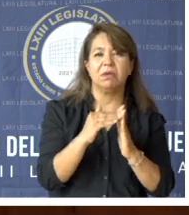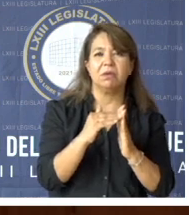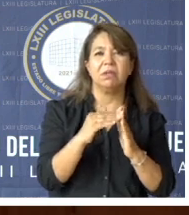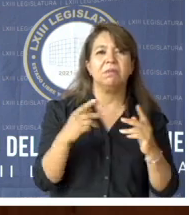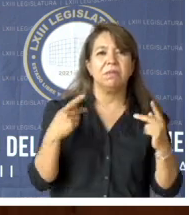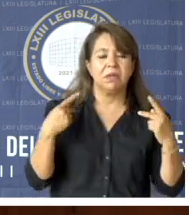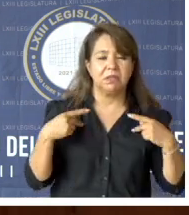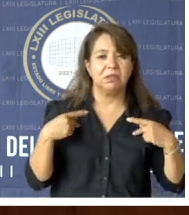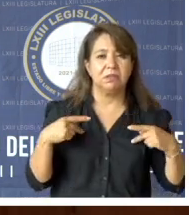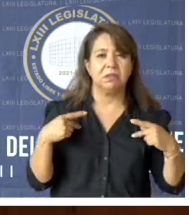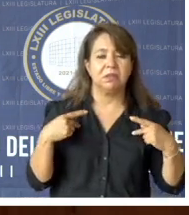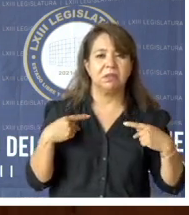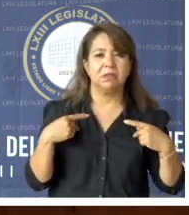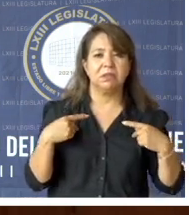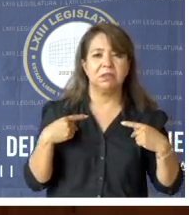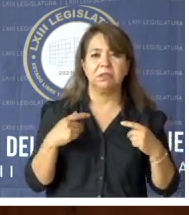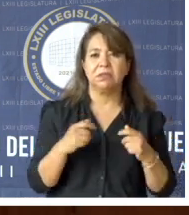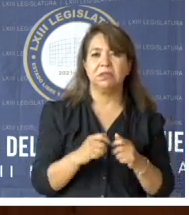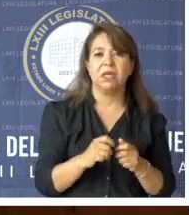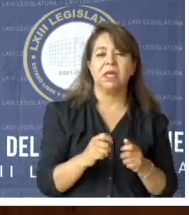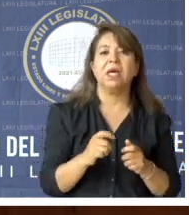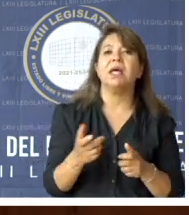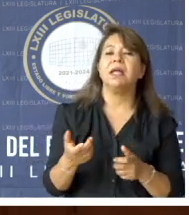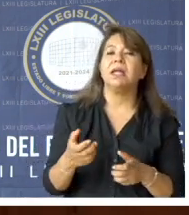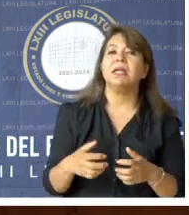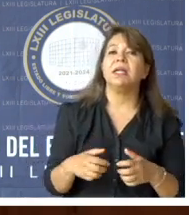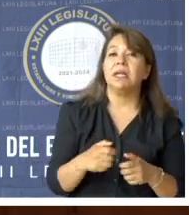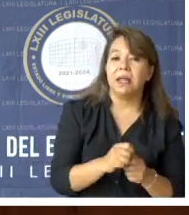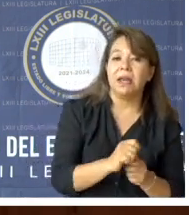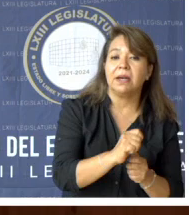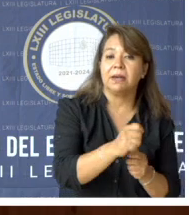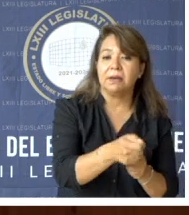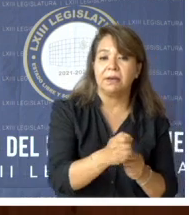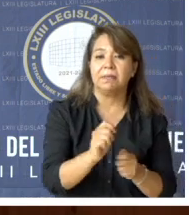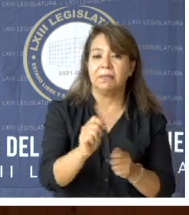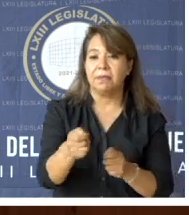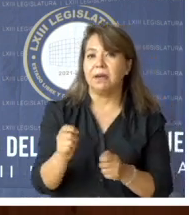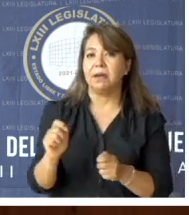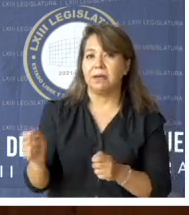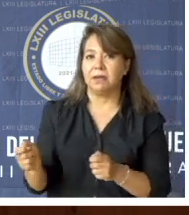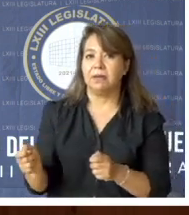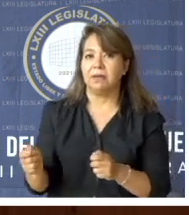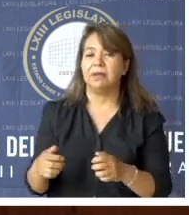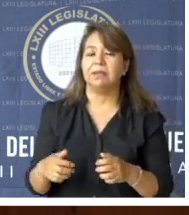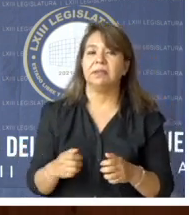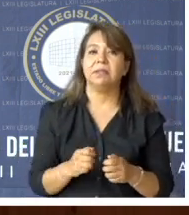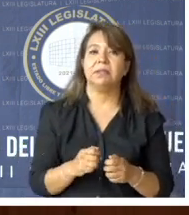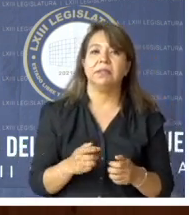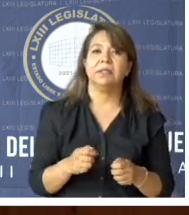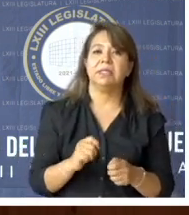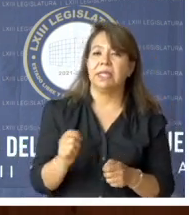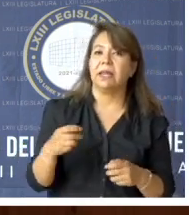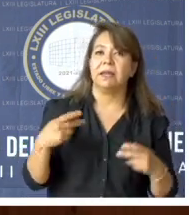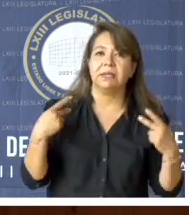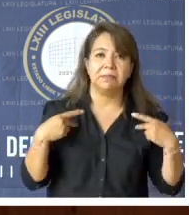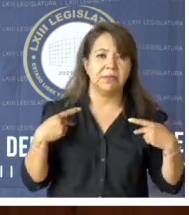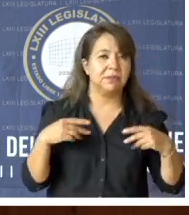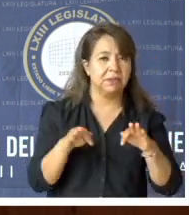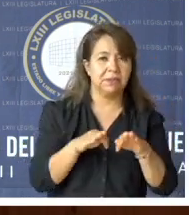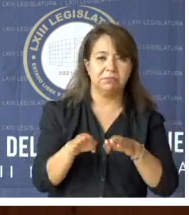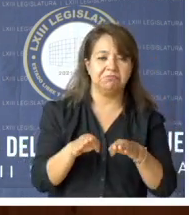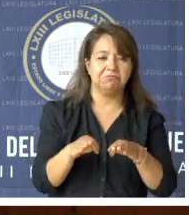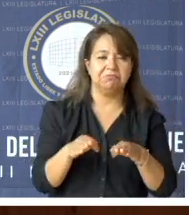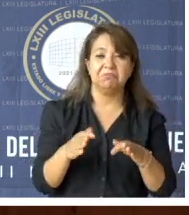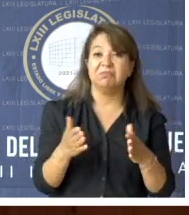en el país. En el reparto de utilidades se afectaba también a los trabajadores porque la mayoría de ellos no recibía